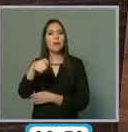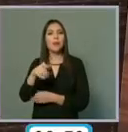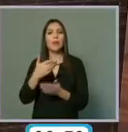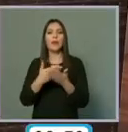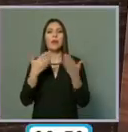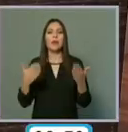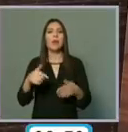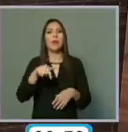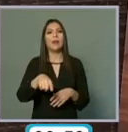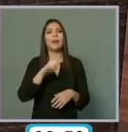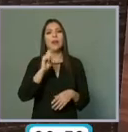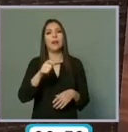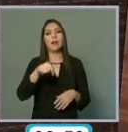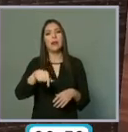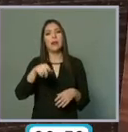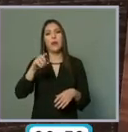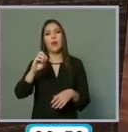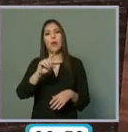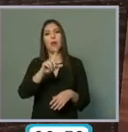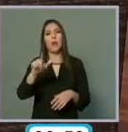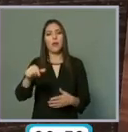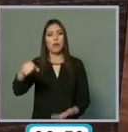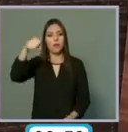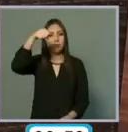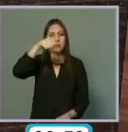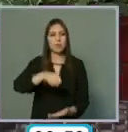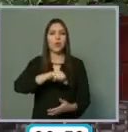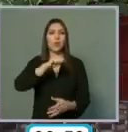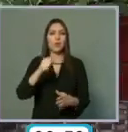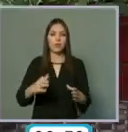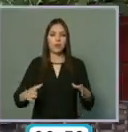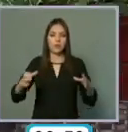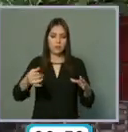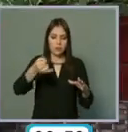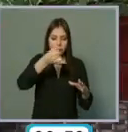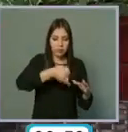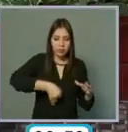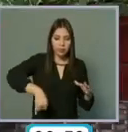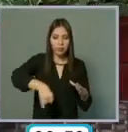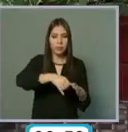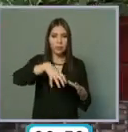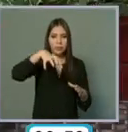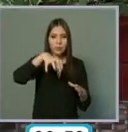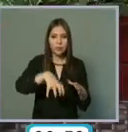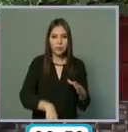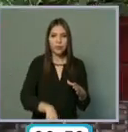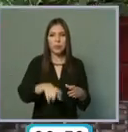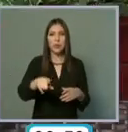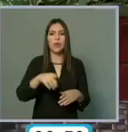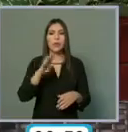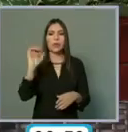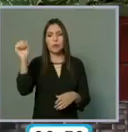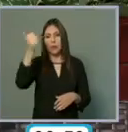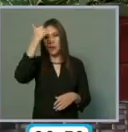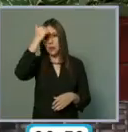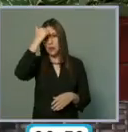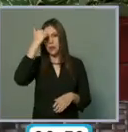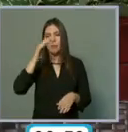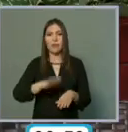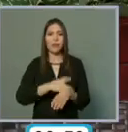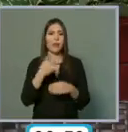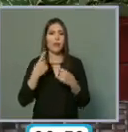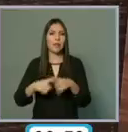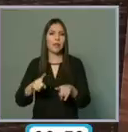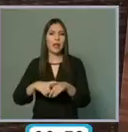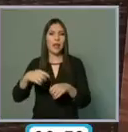una olla en olla. En Hidalgo Se entierra. en tierra. En el occidente podemos decir que es la birria, que las barbacoas sirven en Más caldo. caldo.